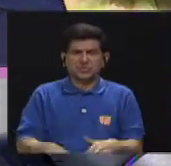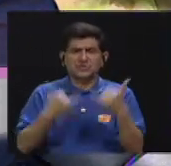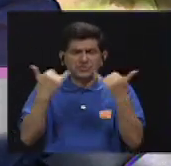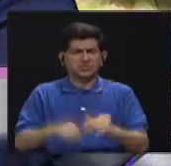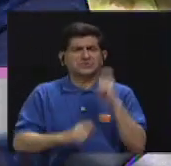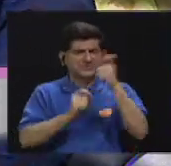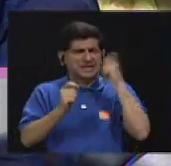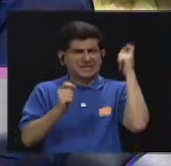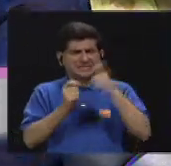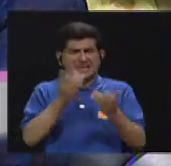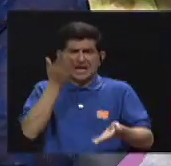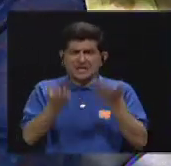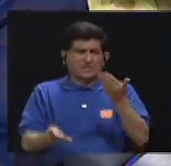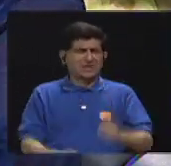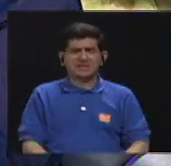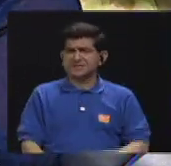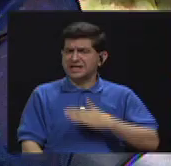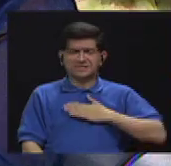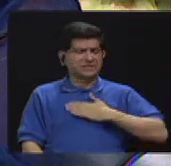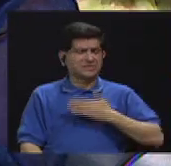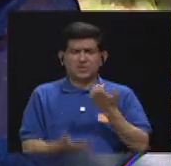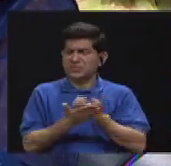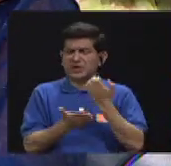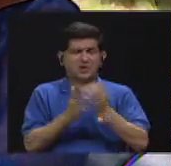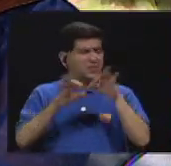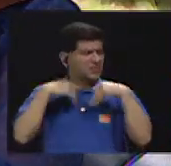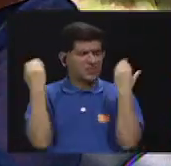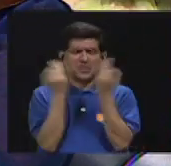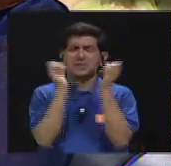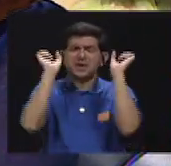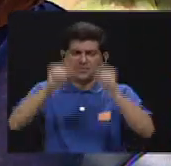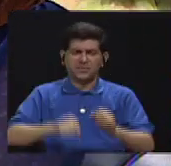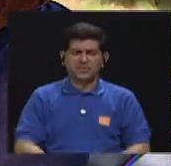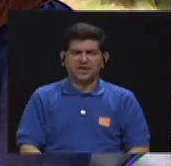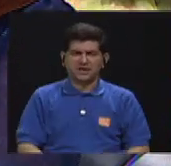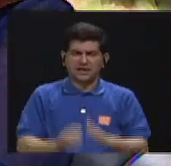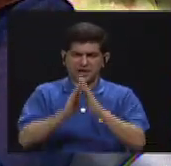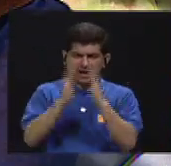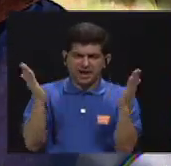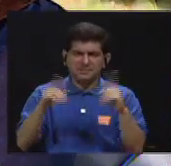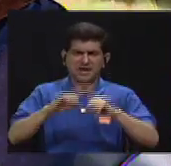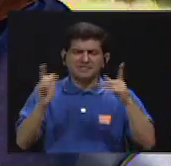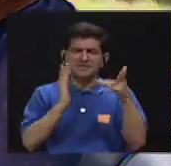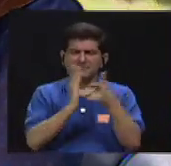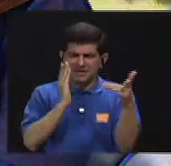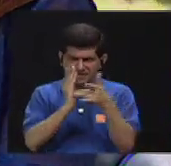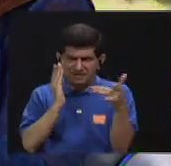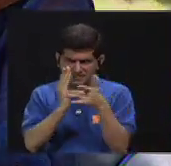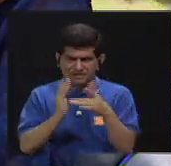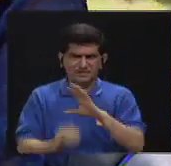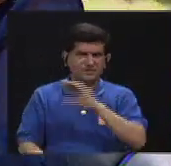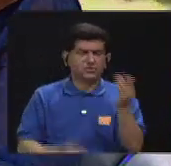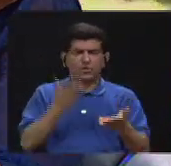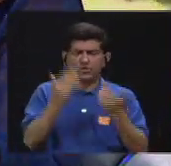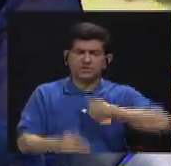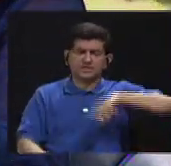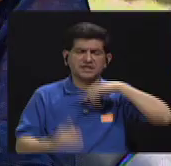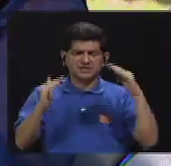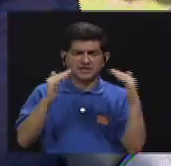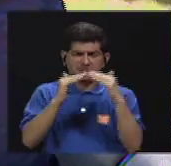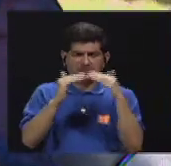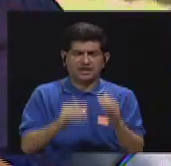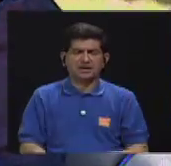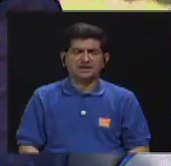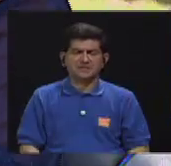ya muy específicos y a lo mejor no está dentro de mi economía familiar. ¿Podrían emplearse también otras técnicas, doctor? ¿O podríamos emplear en nuestra casa, qué